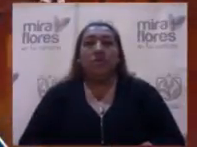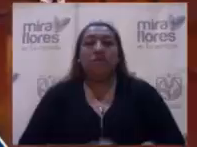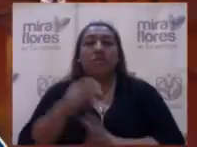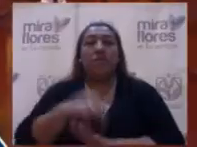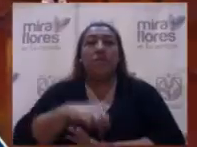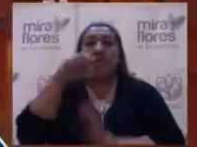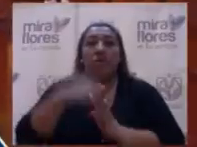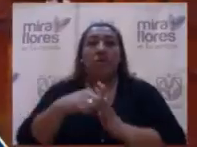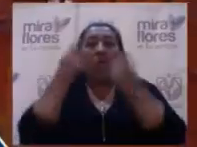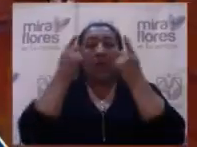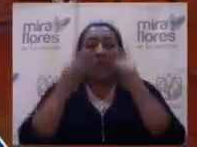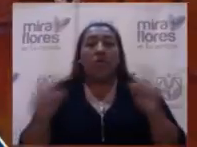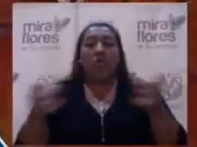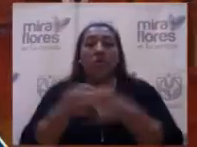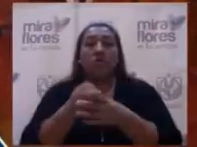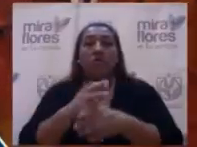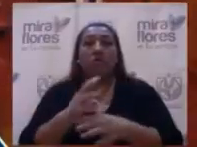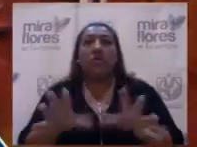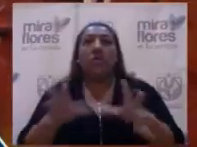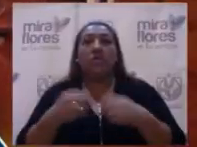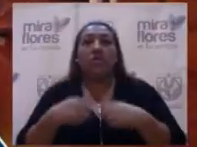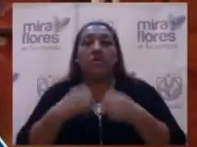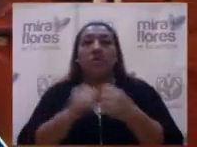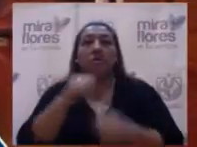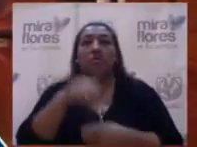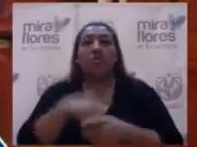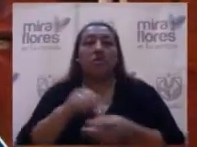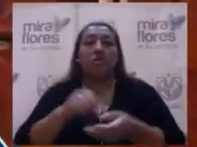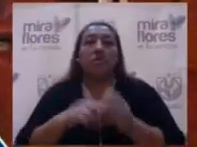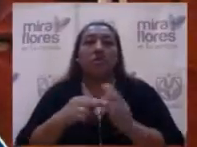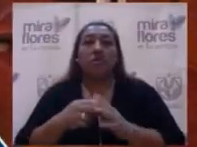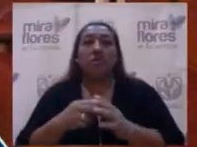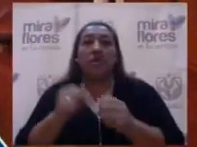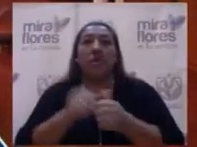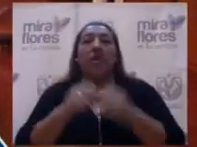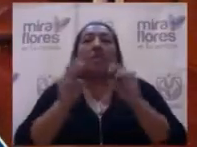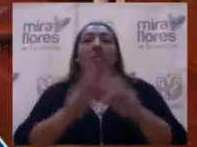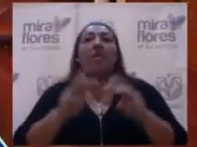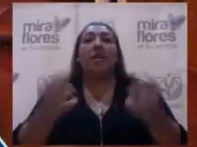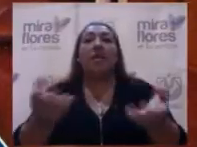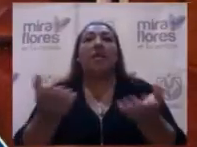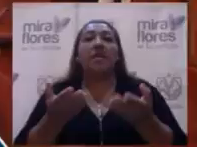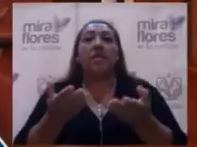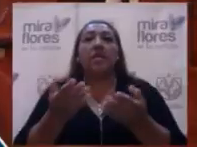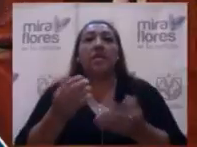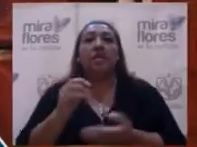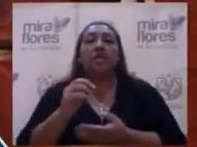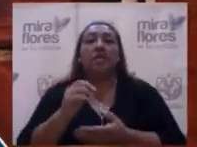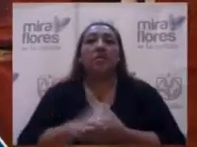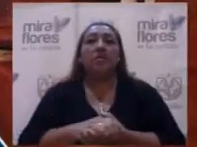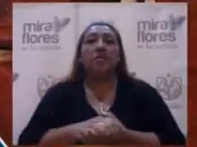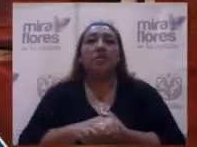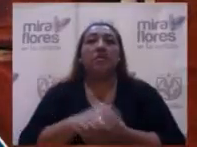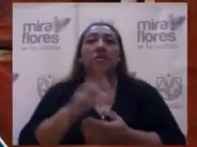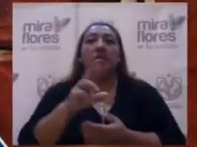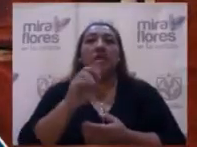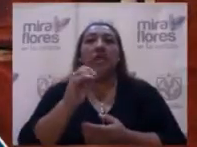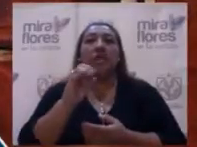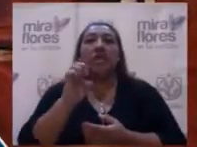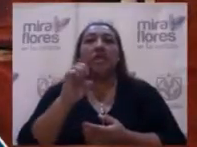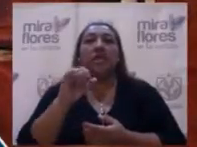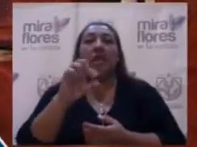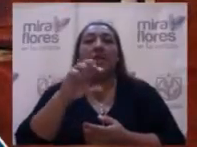Proyecto de acuerdo de consejo que acepta la donación consistente en material denominado resina de poliuretano,